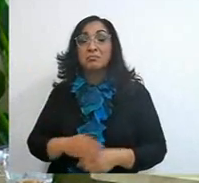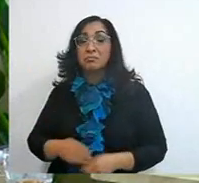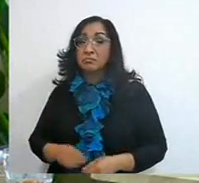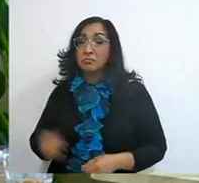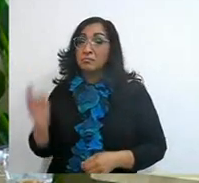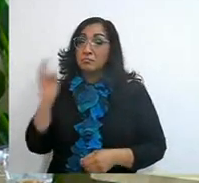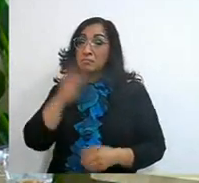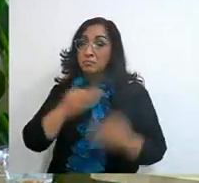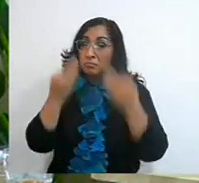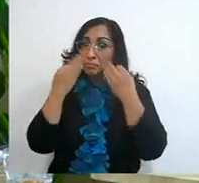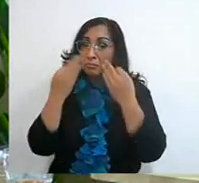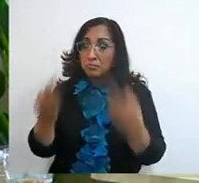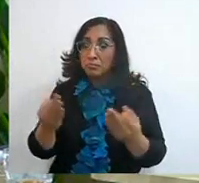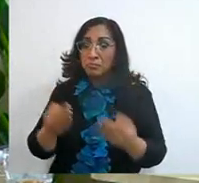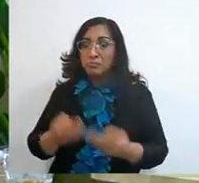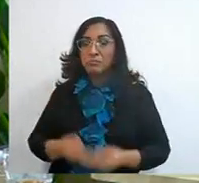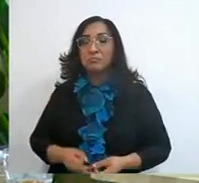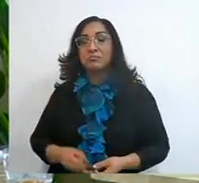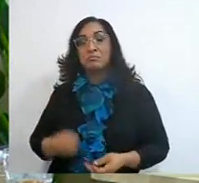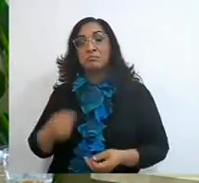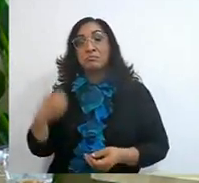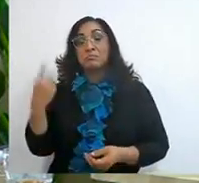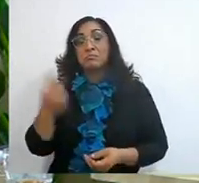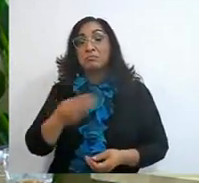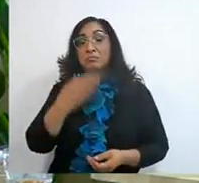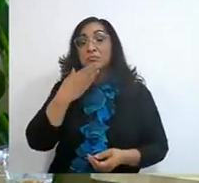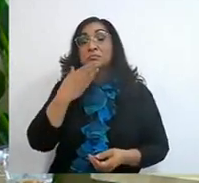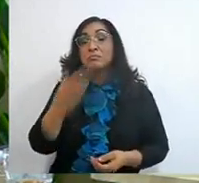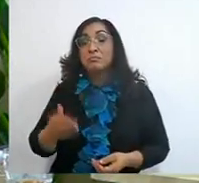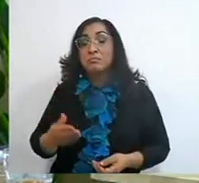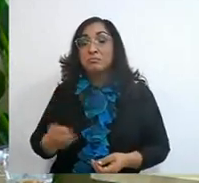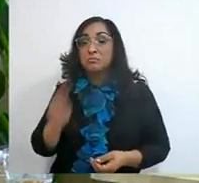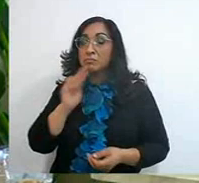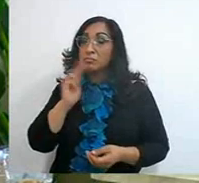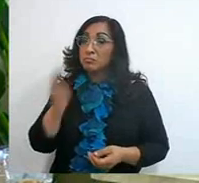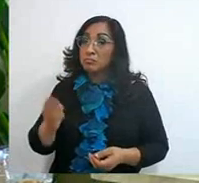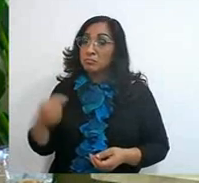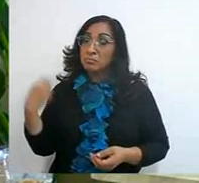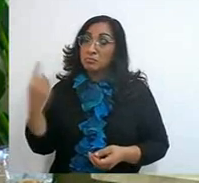falso testimonio de que ser judío es mejor que ser cristiano.